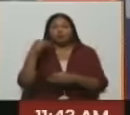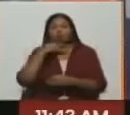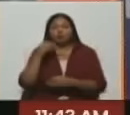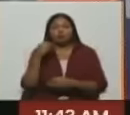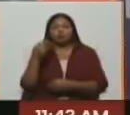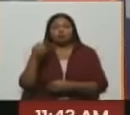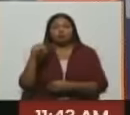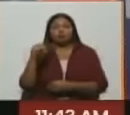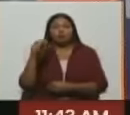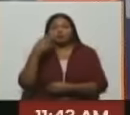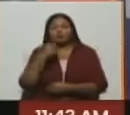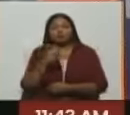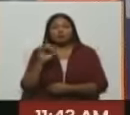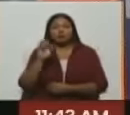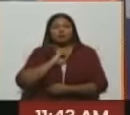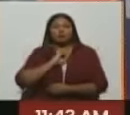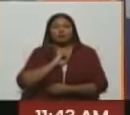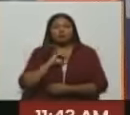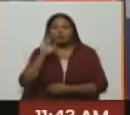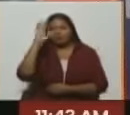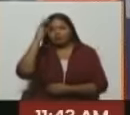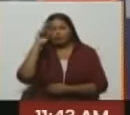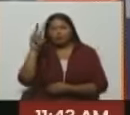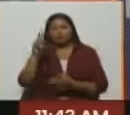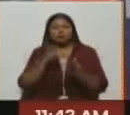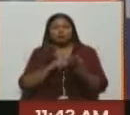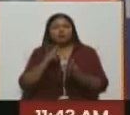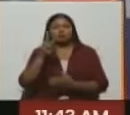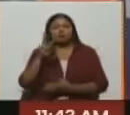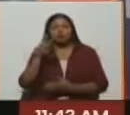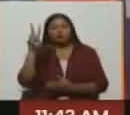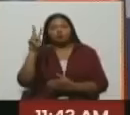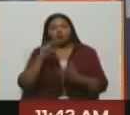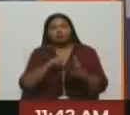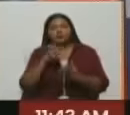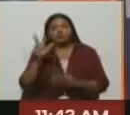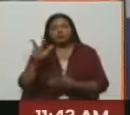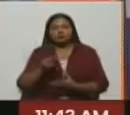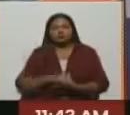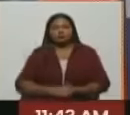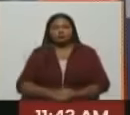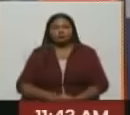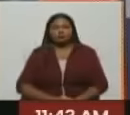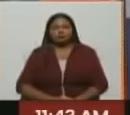noviembre, diciembre, enero, febrero de 2002-2003,